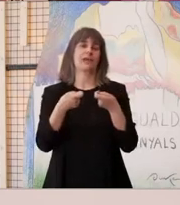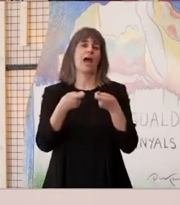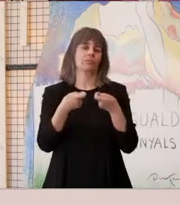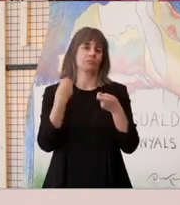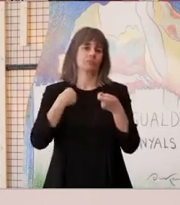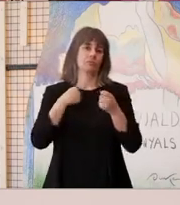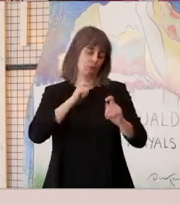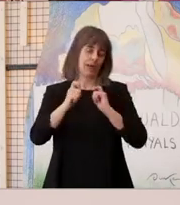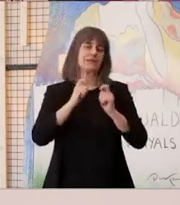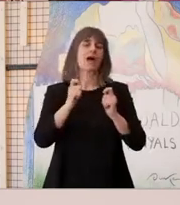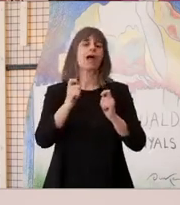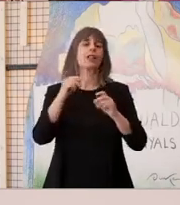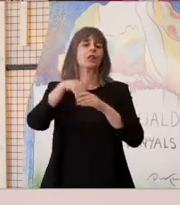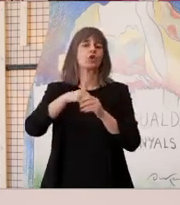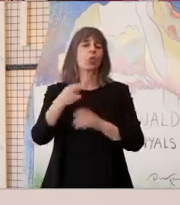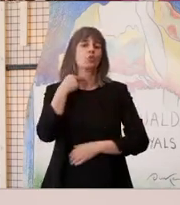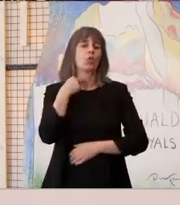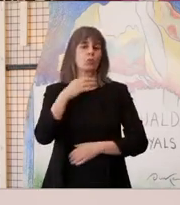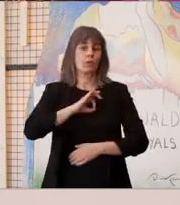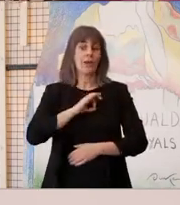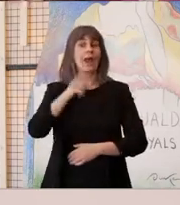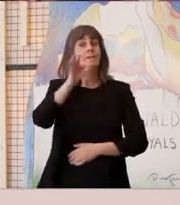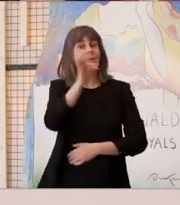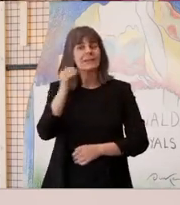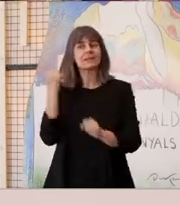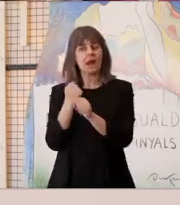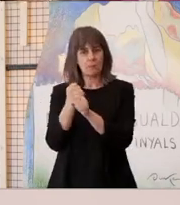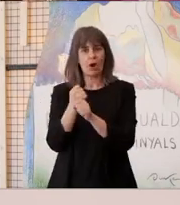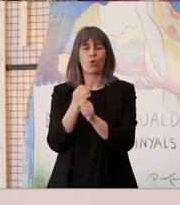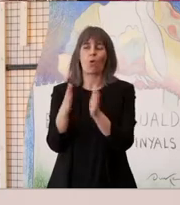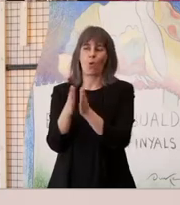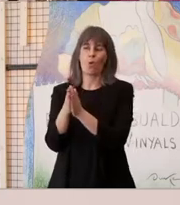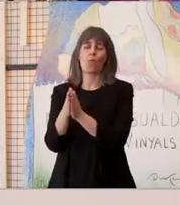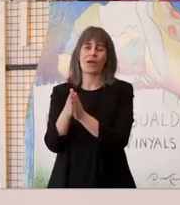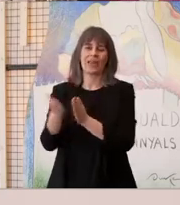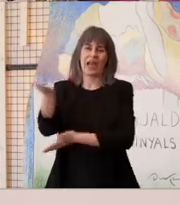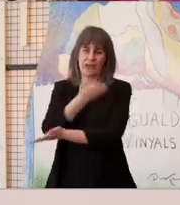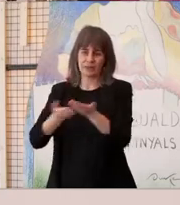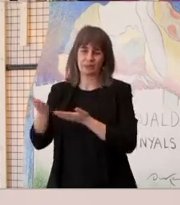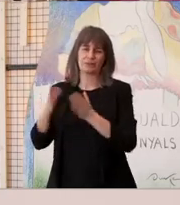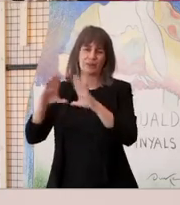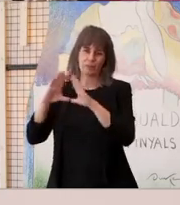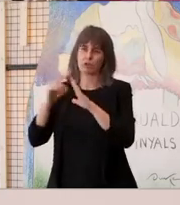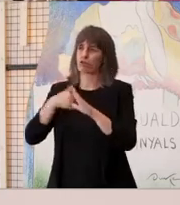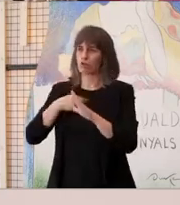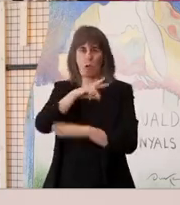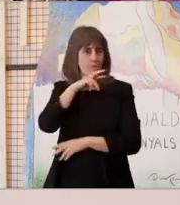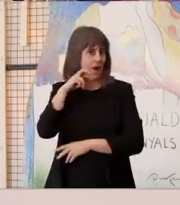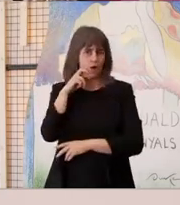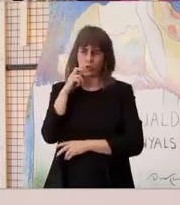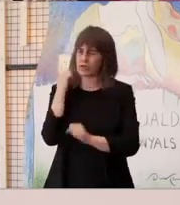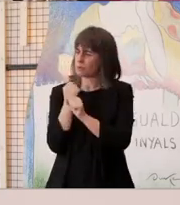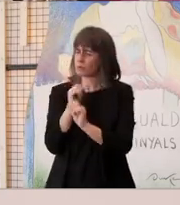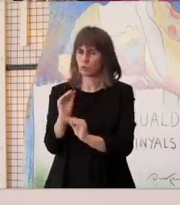que son mis compañeras de feminismo lo valoro y lo respeto muchísimo Por cierto